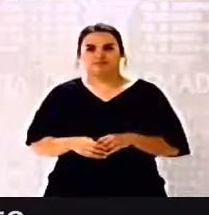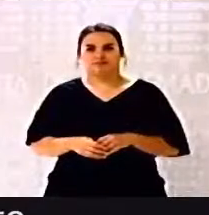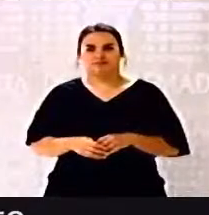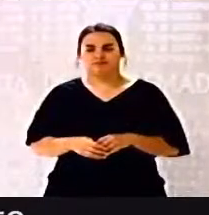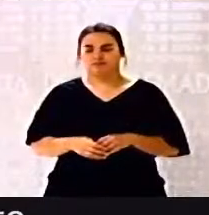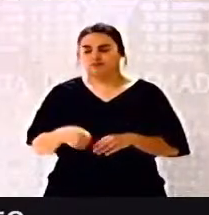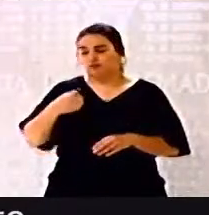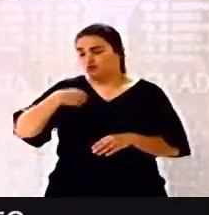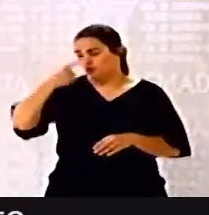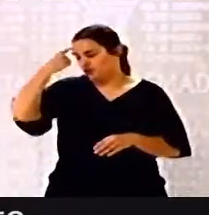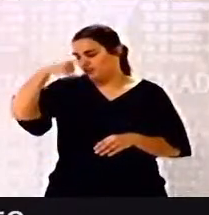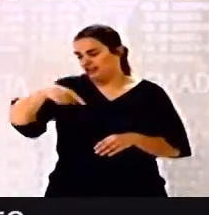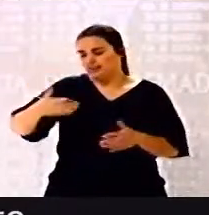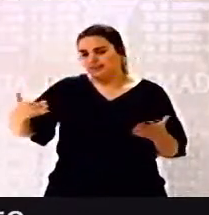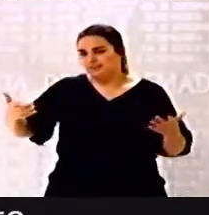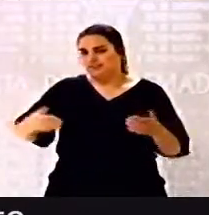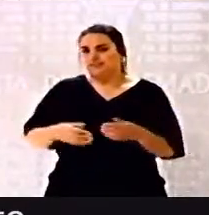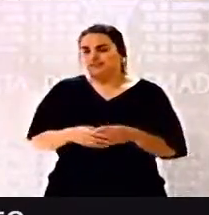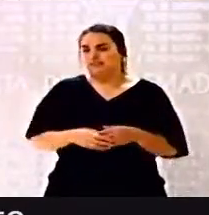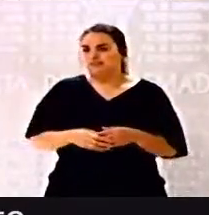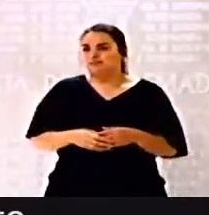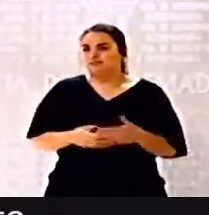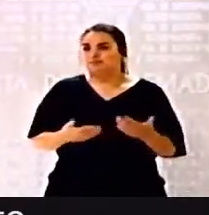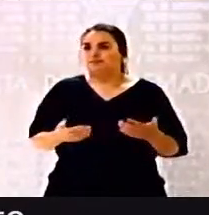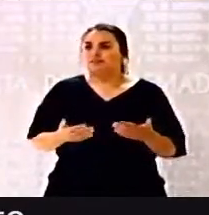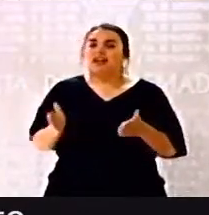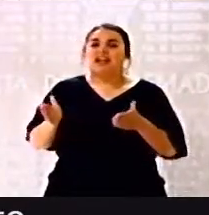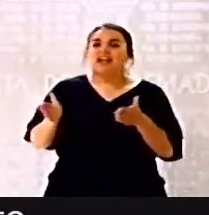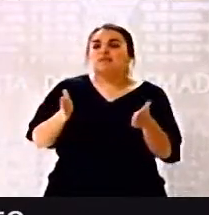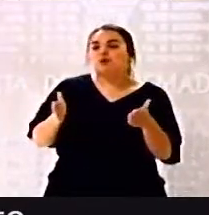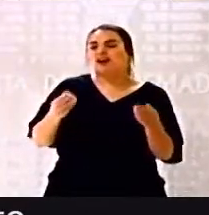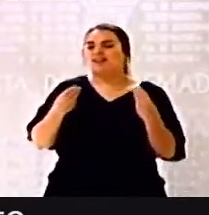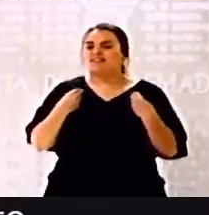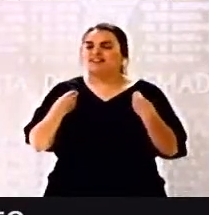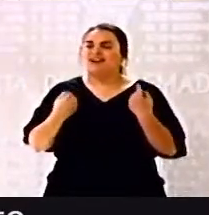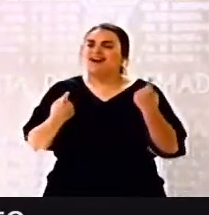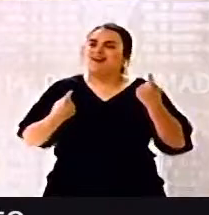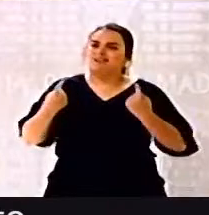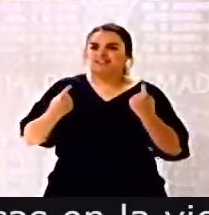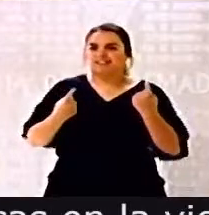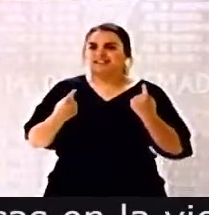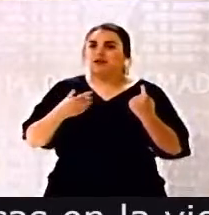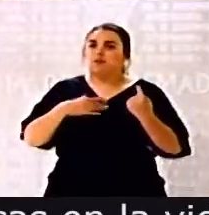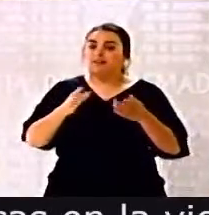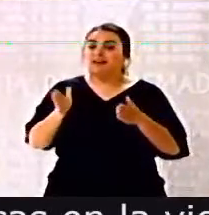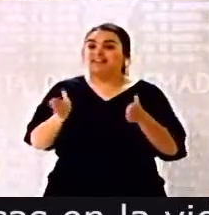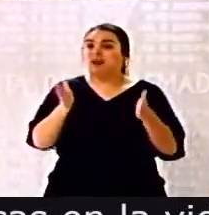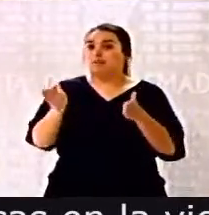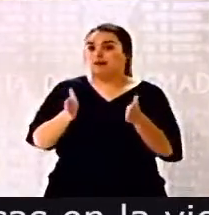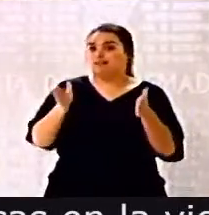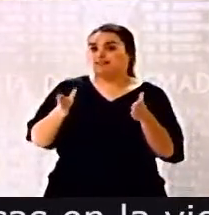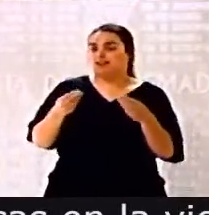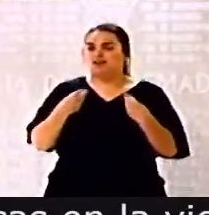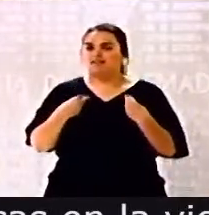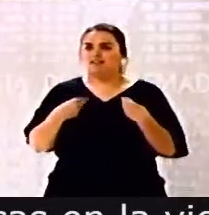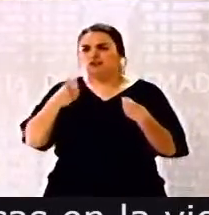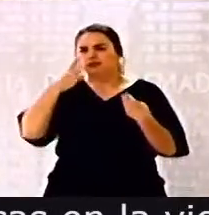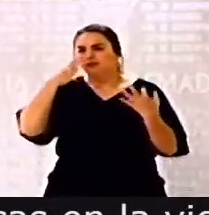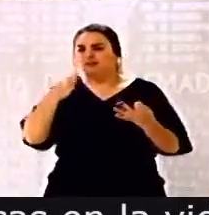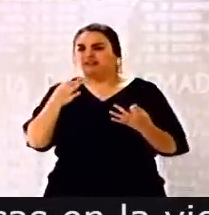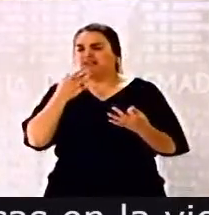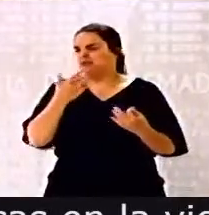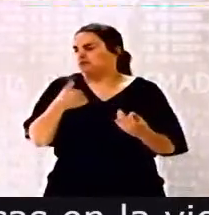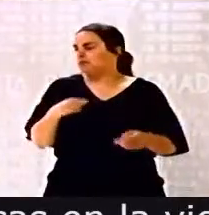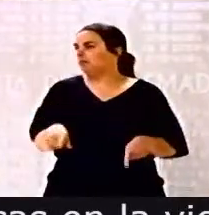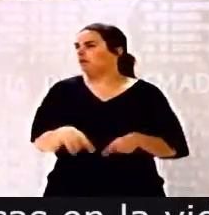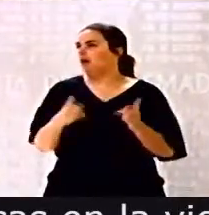Yo sé que puede haber épocas en la vida, que puede haber etapas en la vida en las que creas que no te puede pasar